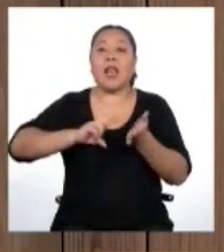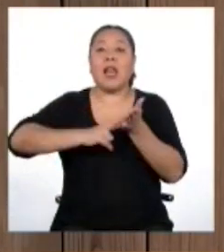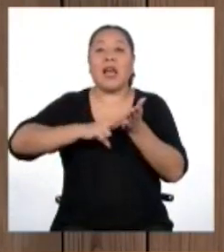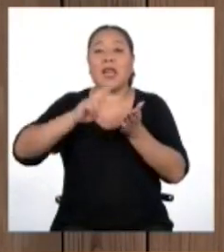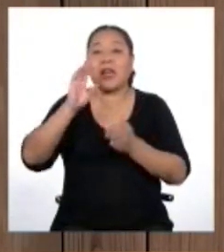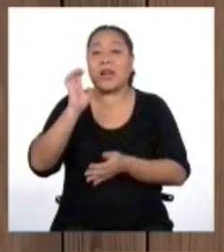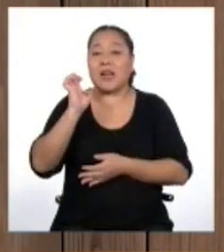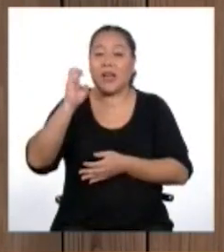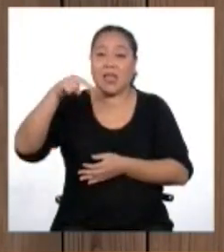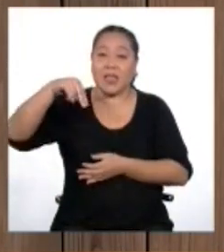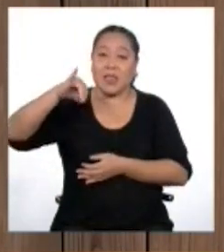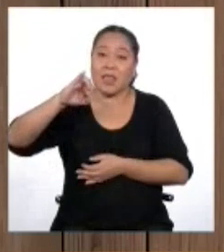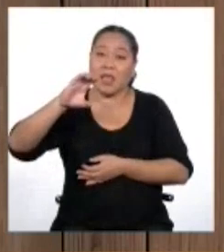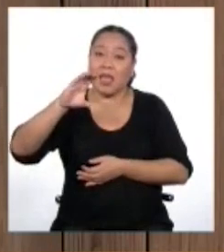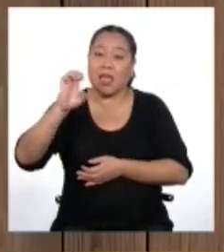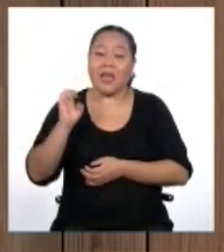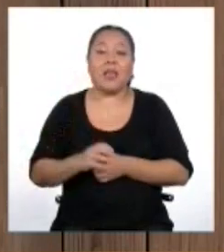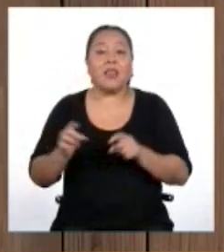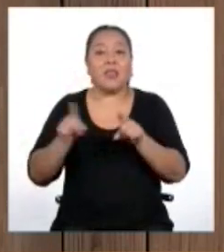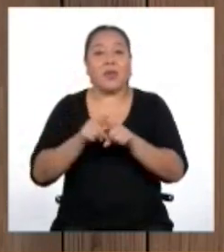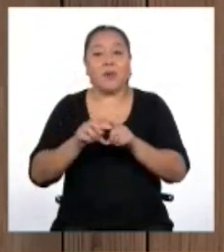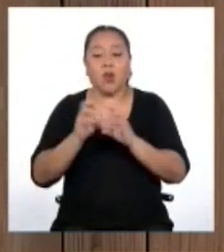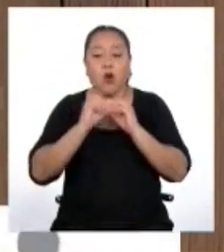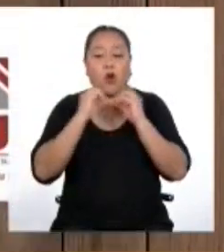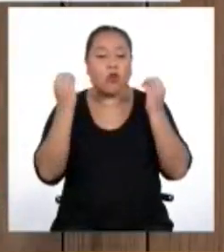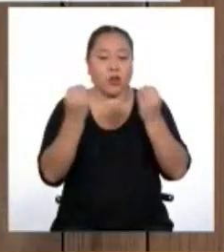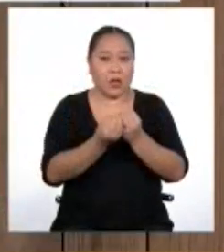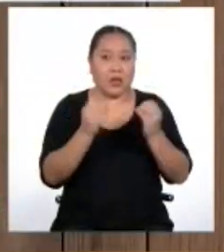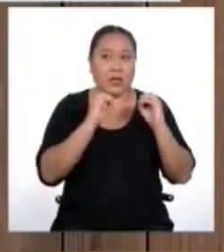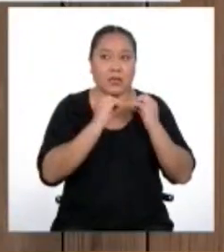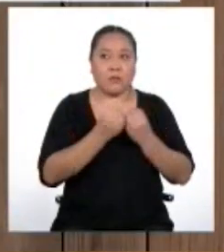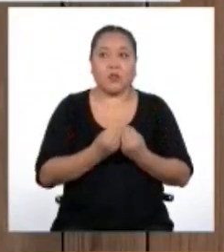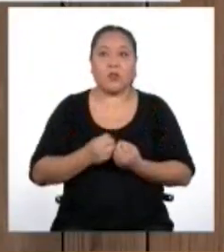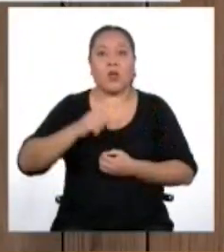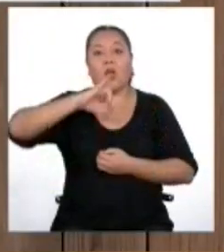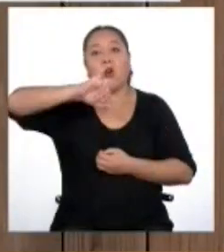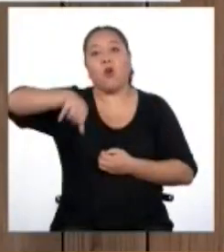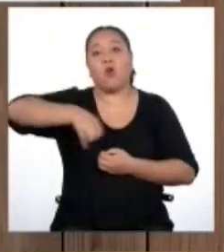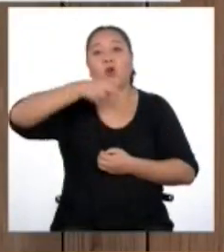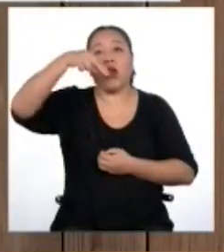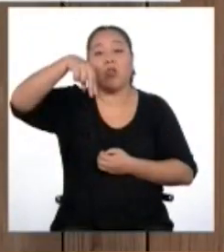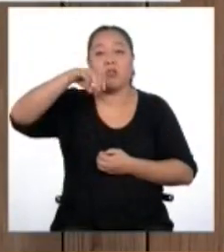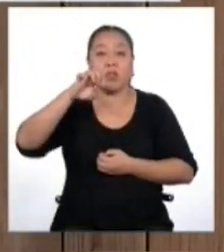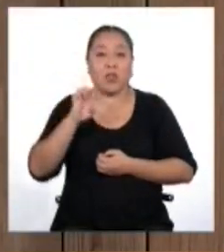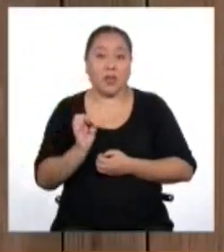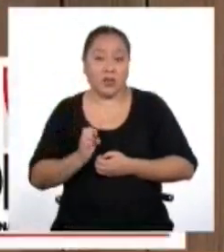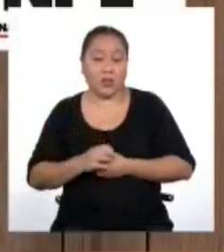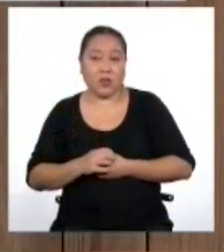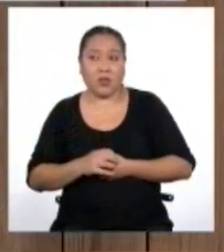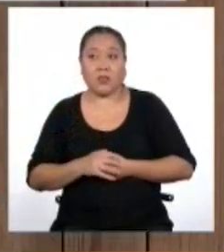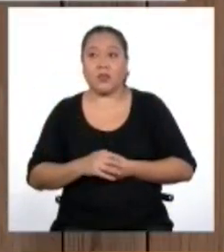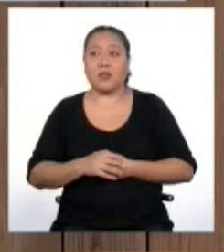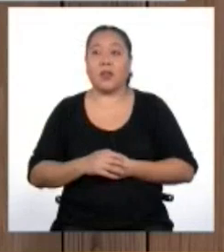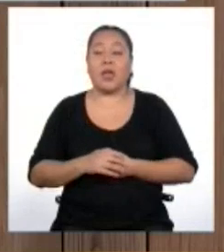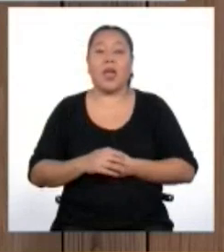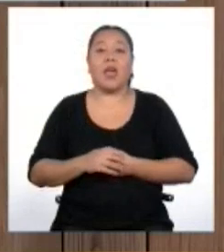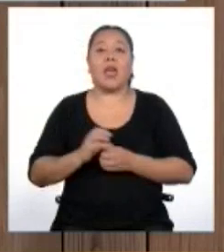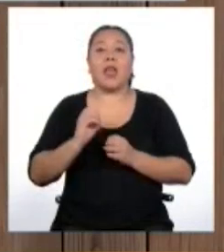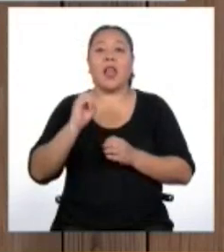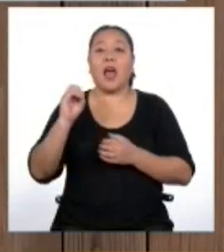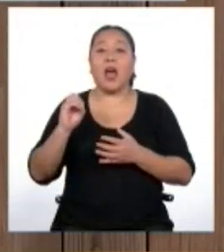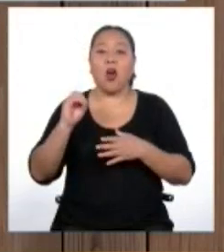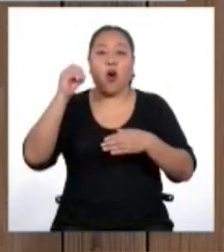también como organismos constitucionalmente autónomos el Jurado Nacional de Elecciones y la Oficina Nacional